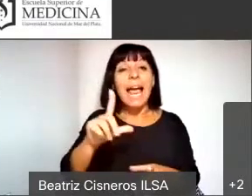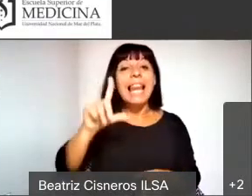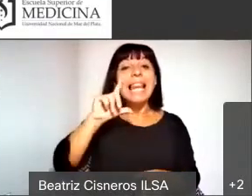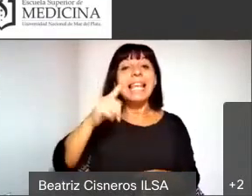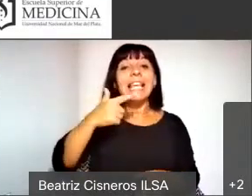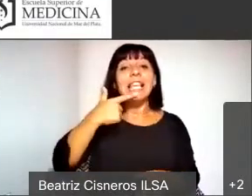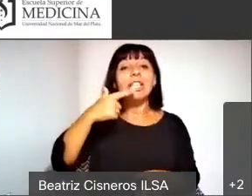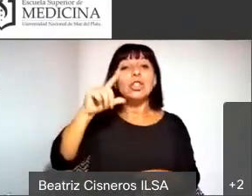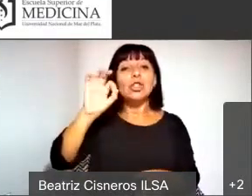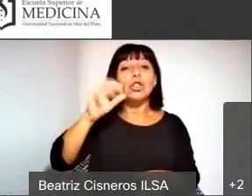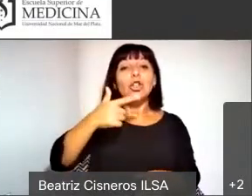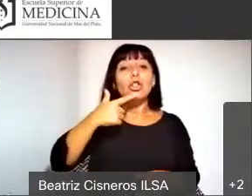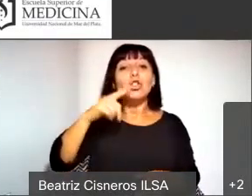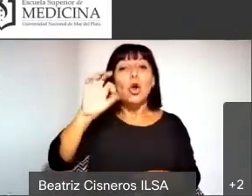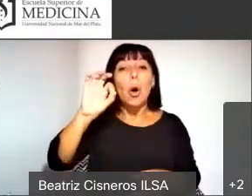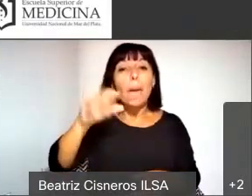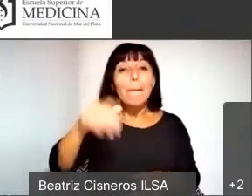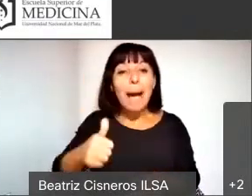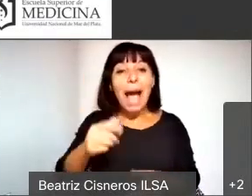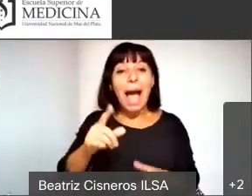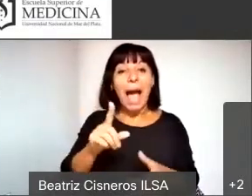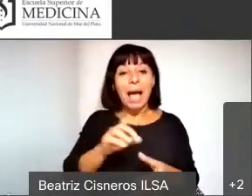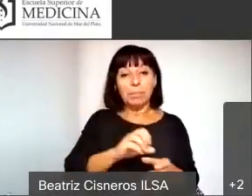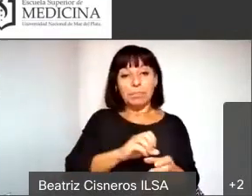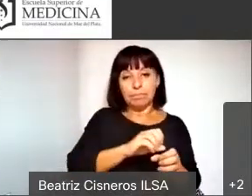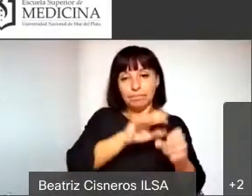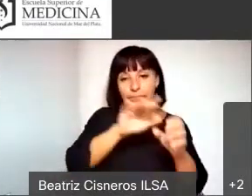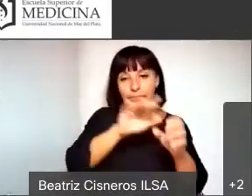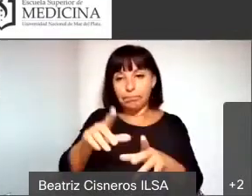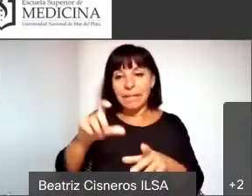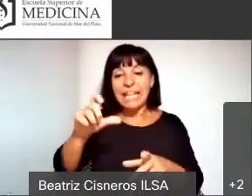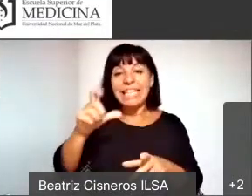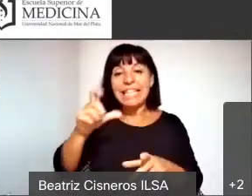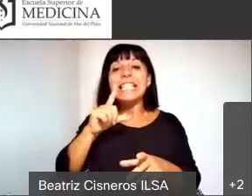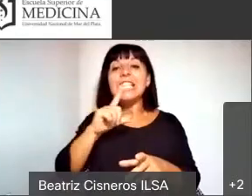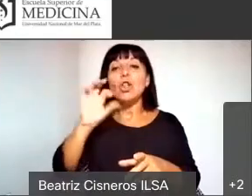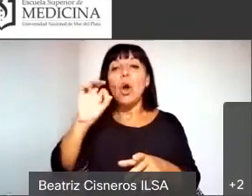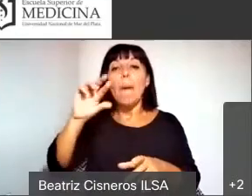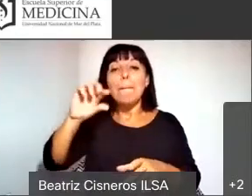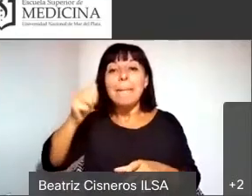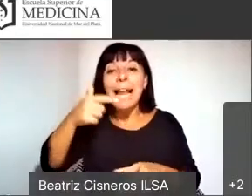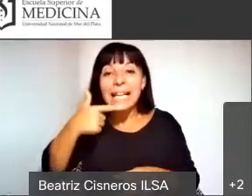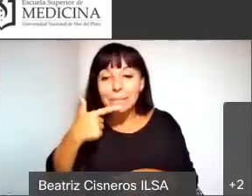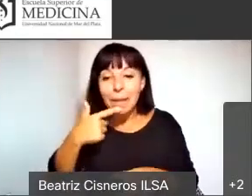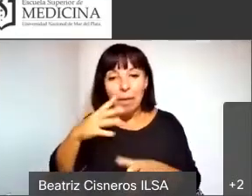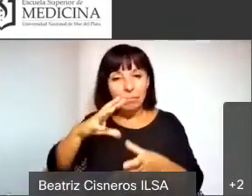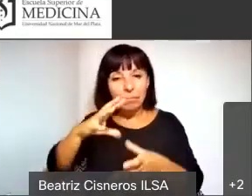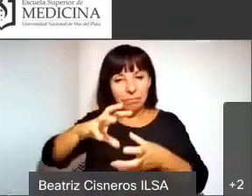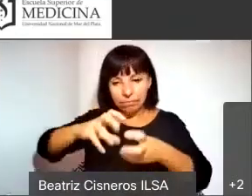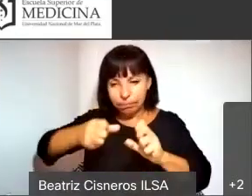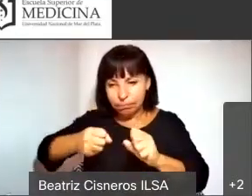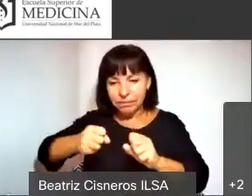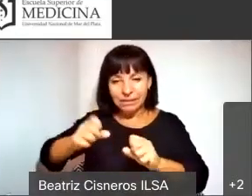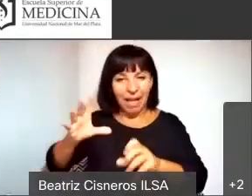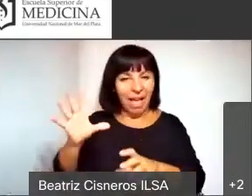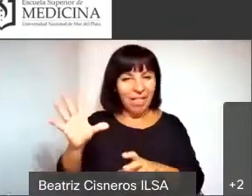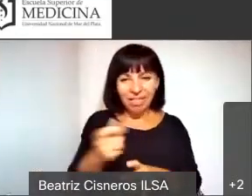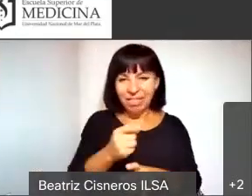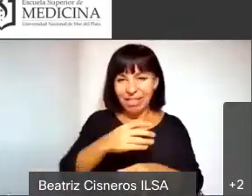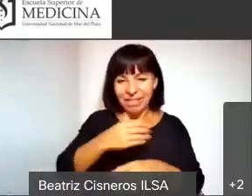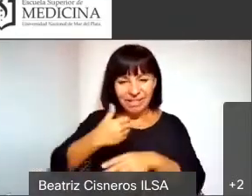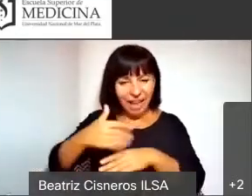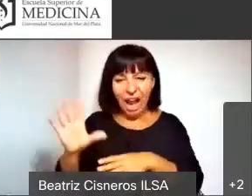van a volcar su contenido hacia el citoplasma, para poder acabar con la vida de esa célula y degradar todos sus componentes.